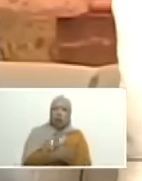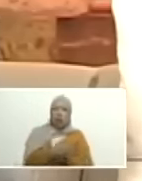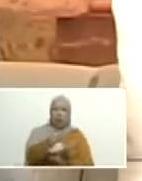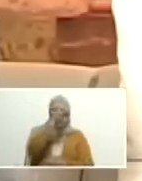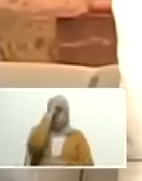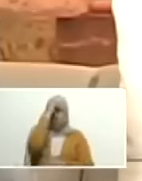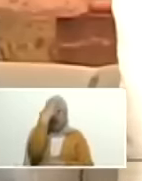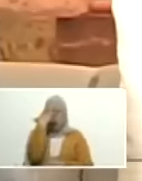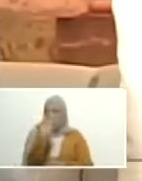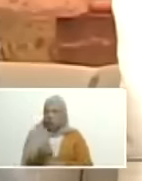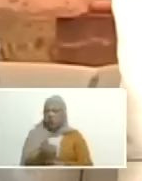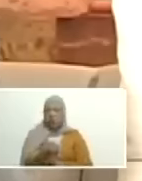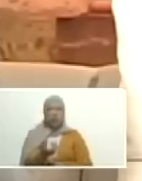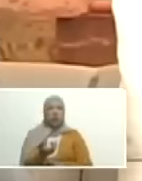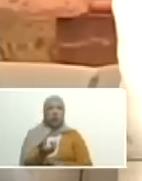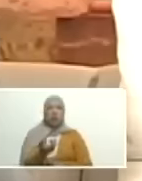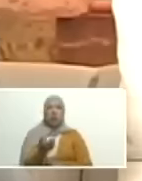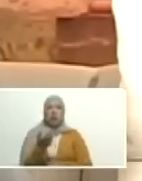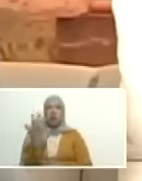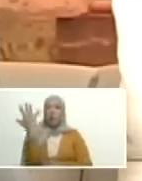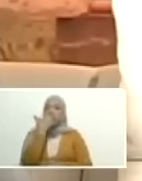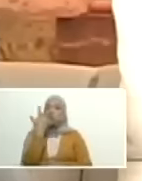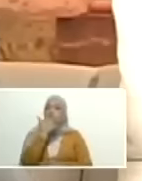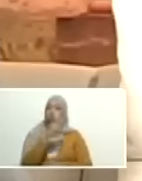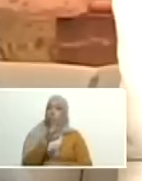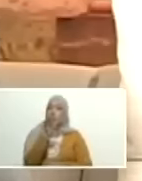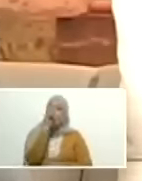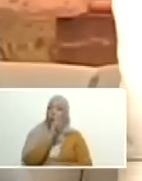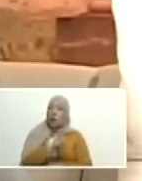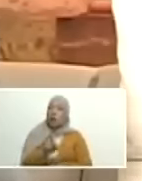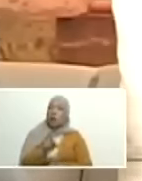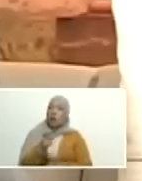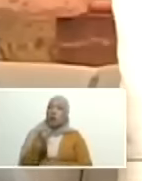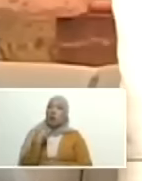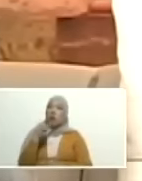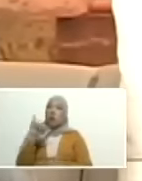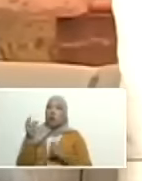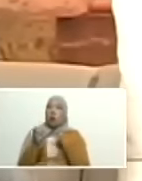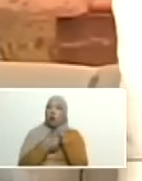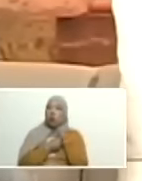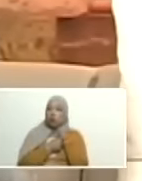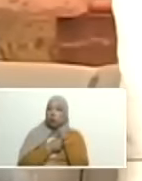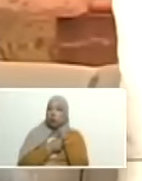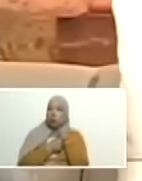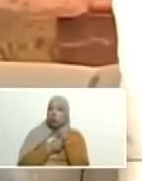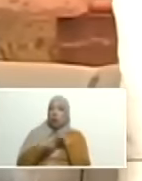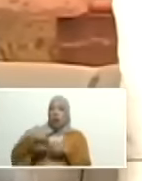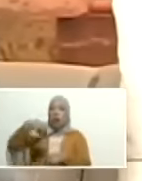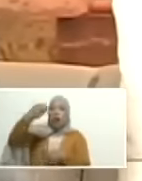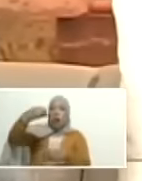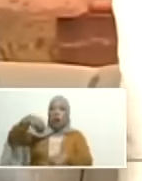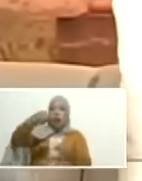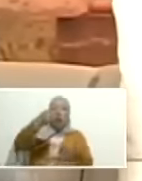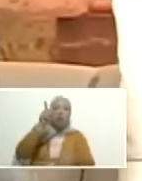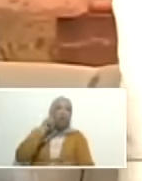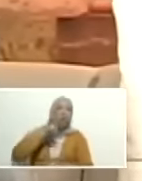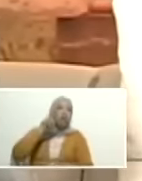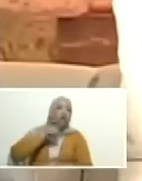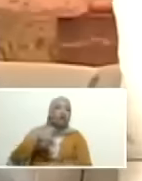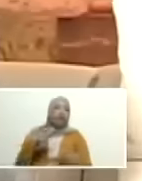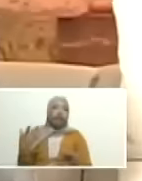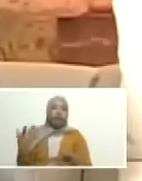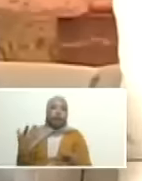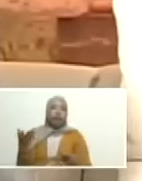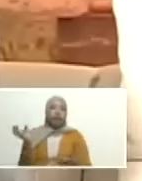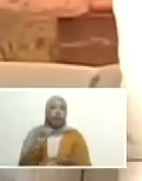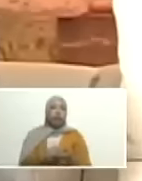irreconocible, ¿no? Pretendieron chantajearnos 4 años diciendo que había un presidente títere ficticio. Que no